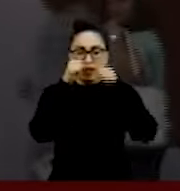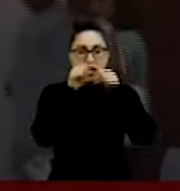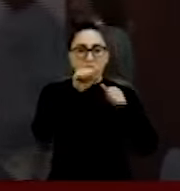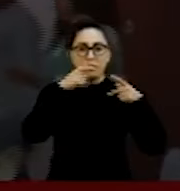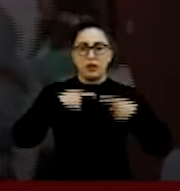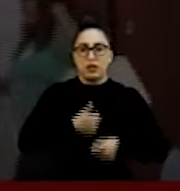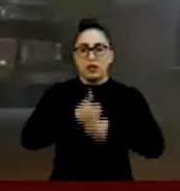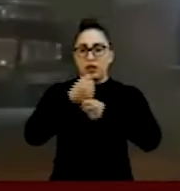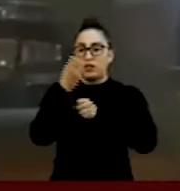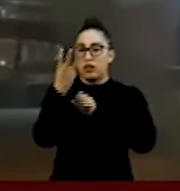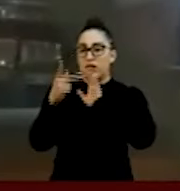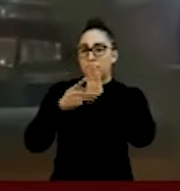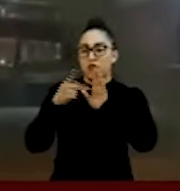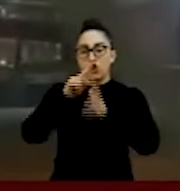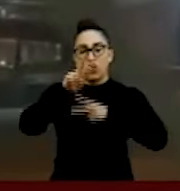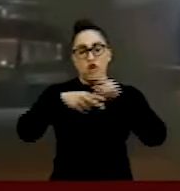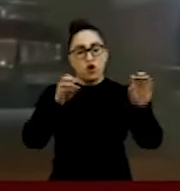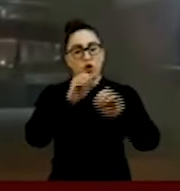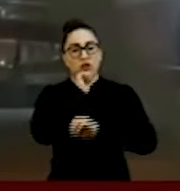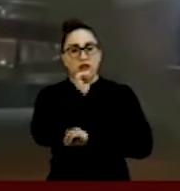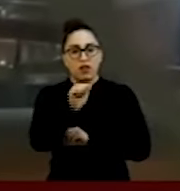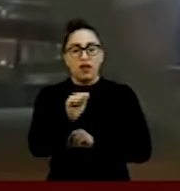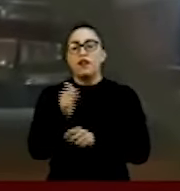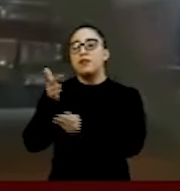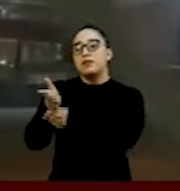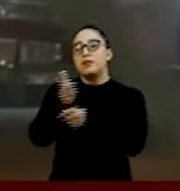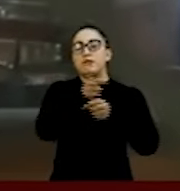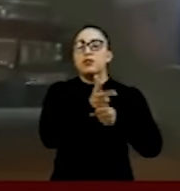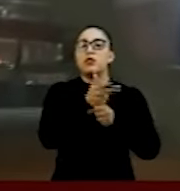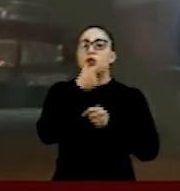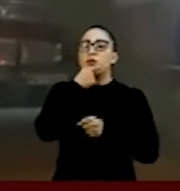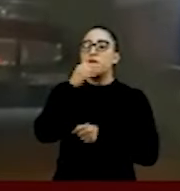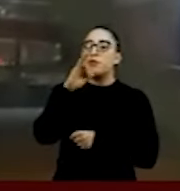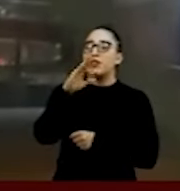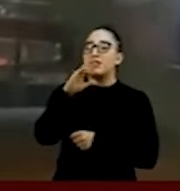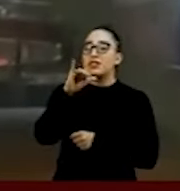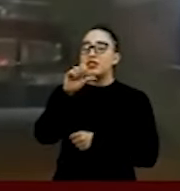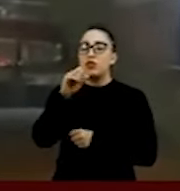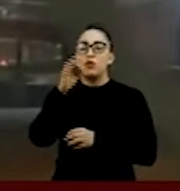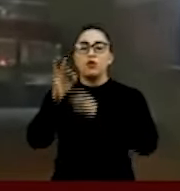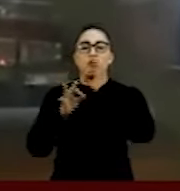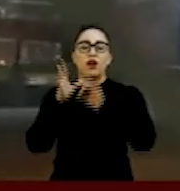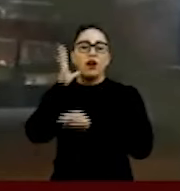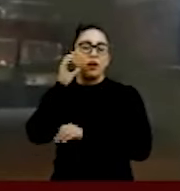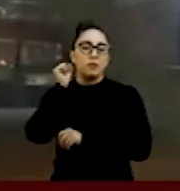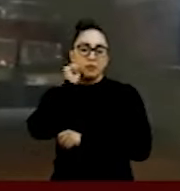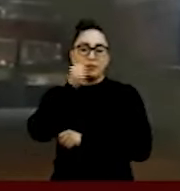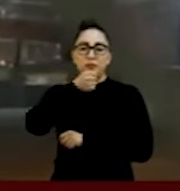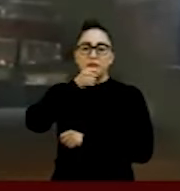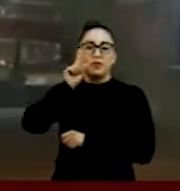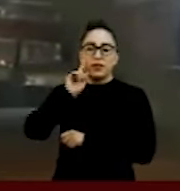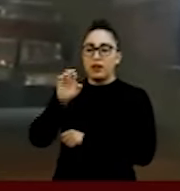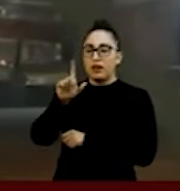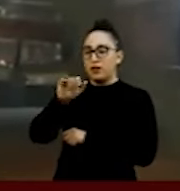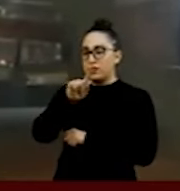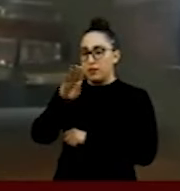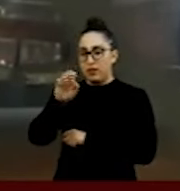tres veces. Con imágenes de Francisco Fajardo, para Noticias del Congreso, Elizabeth Robles.